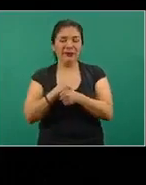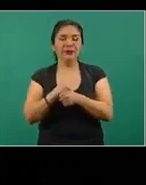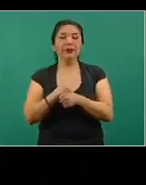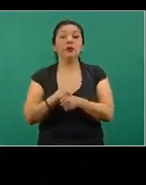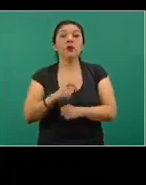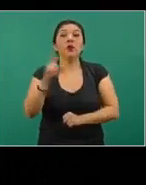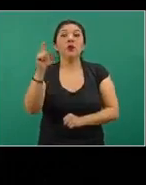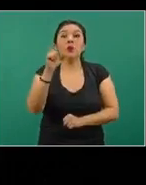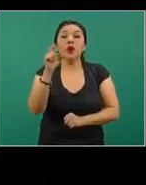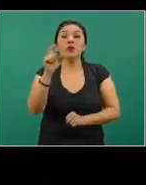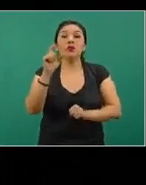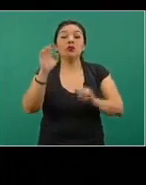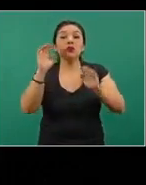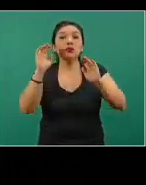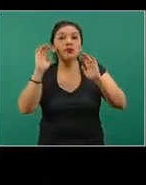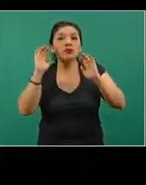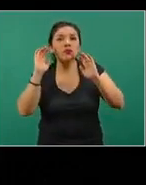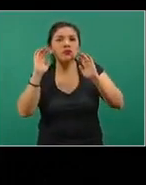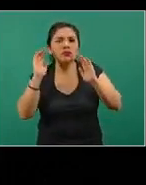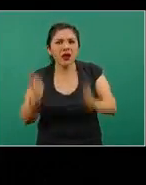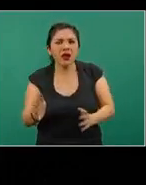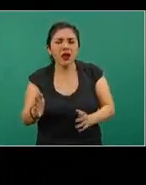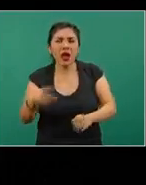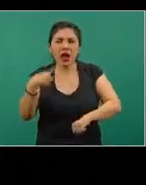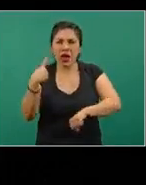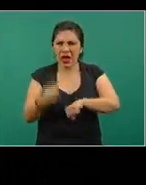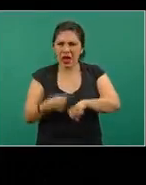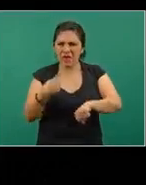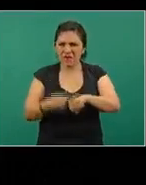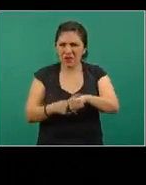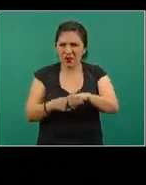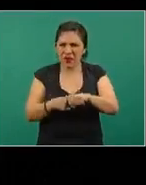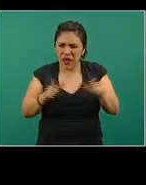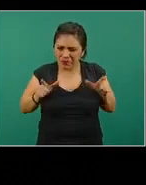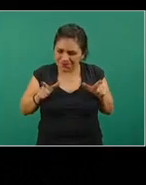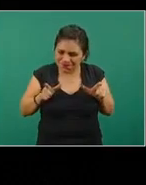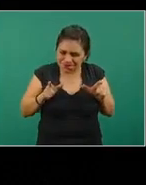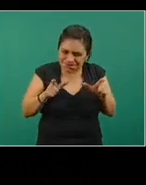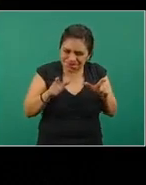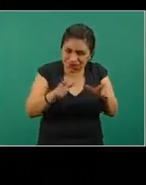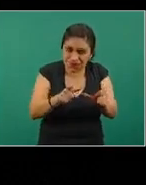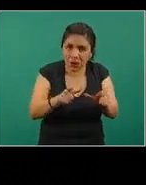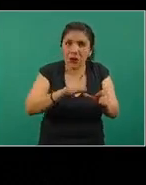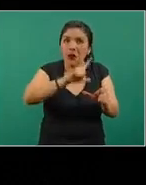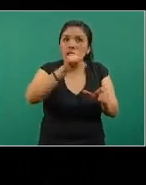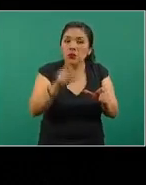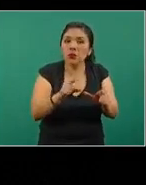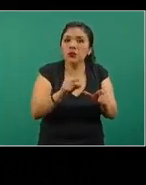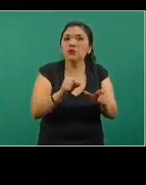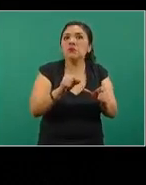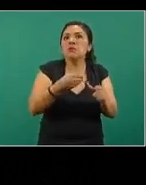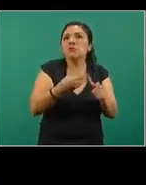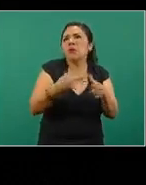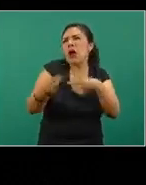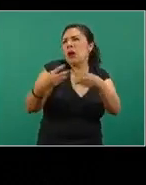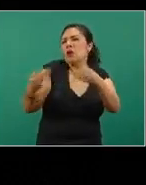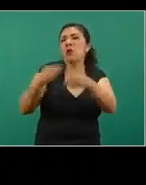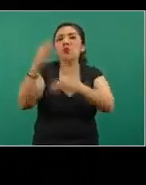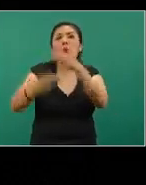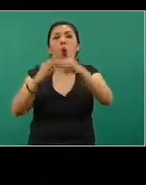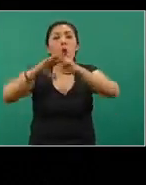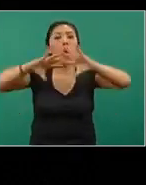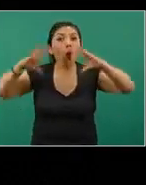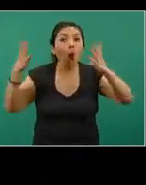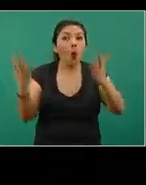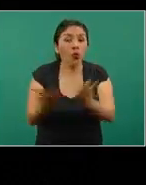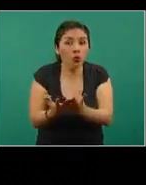después de concentrarse la pandemia, se expandió por el mundo. Y de alguna manera